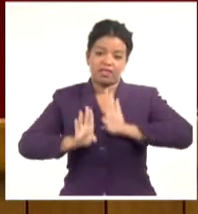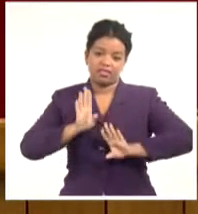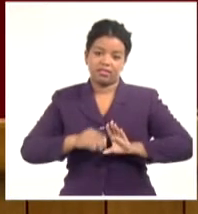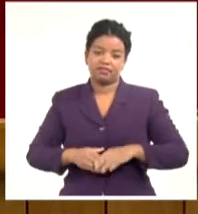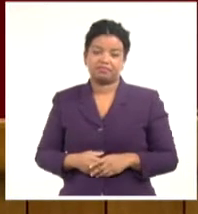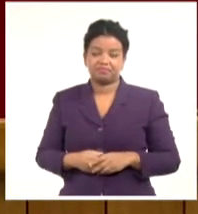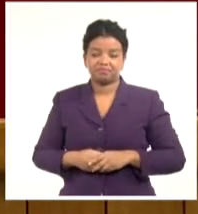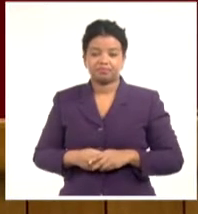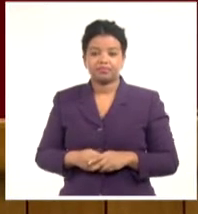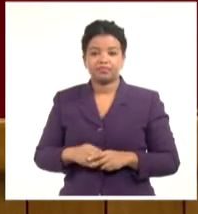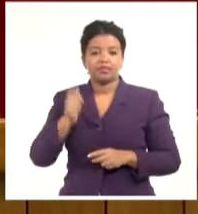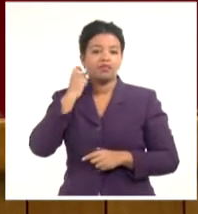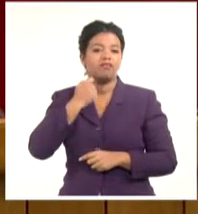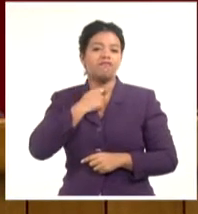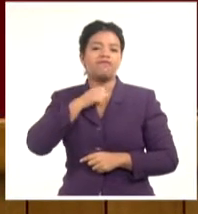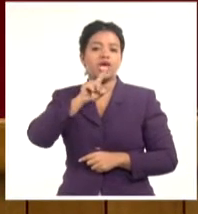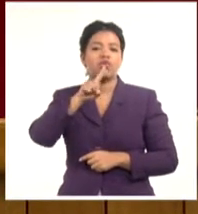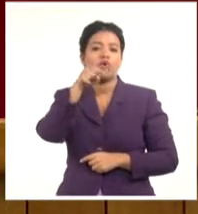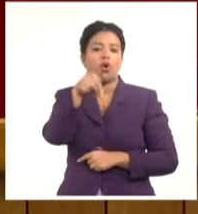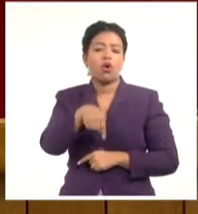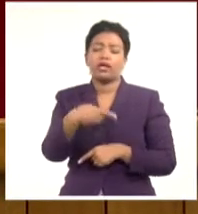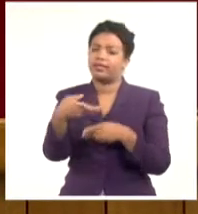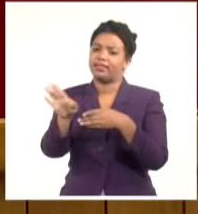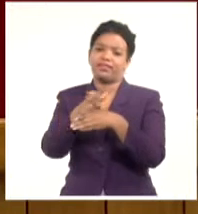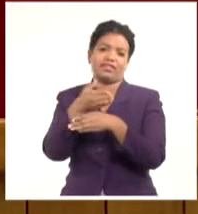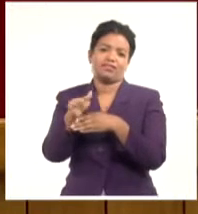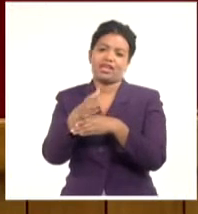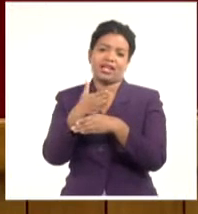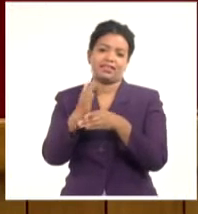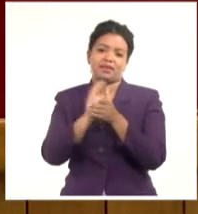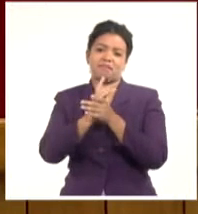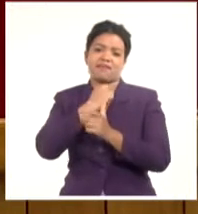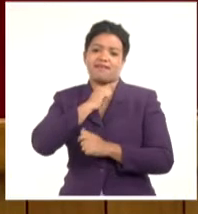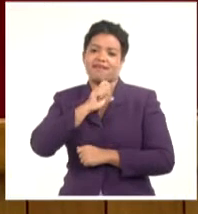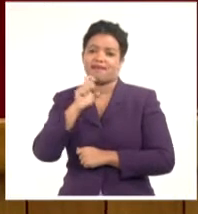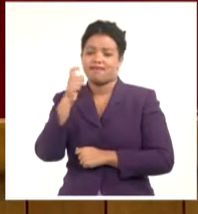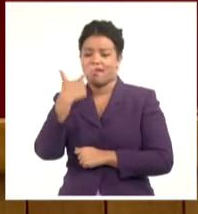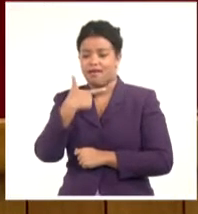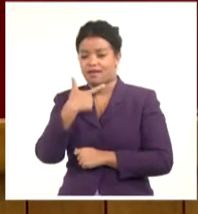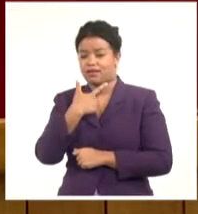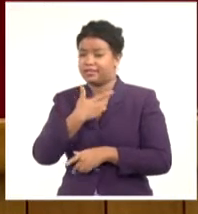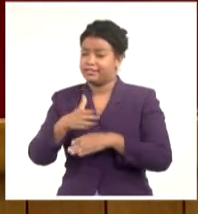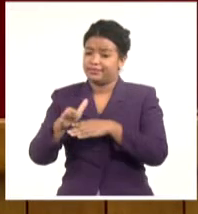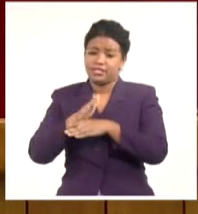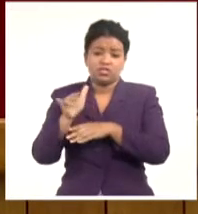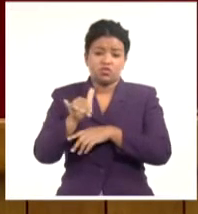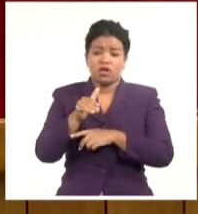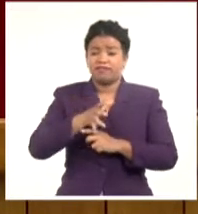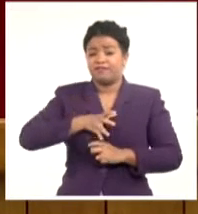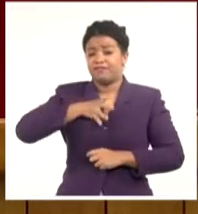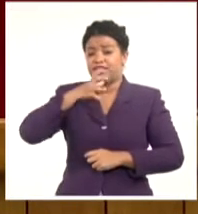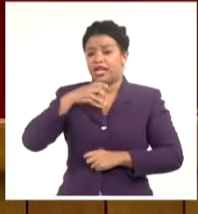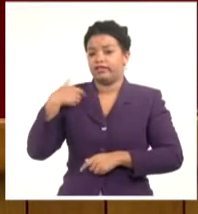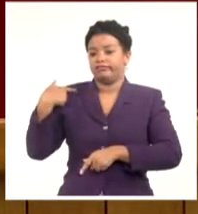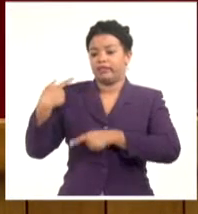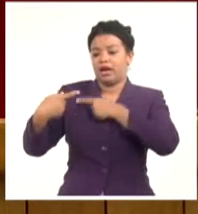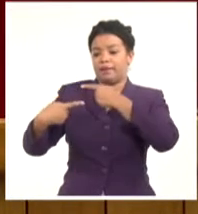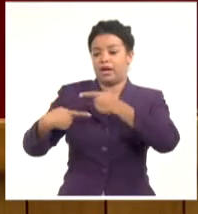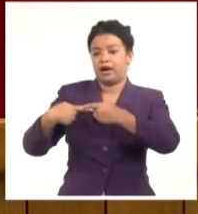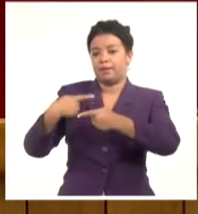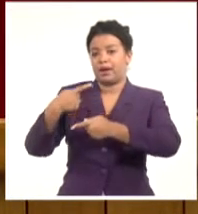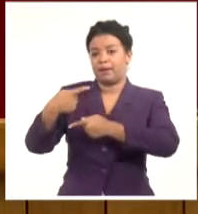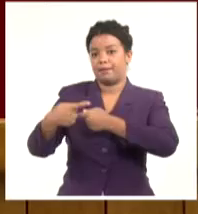es diferente a la que fundó Julio Antonio Mella, a la de los años universitarios de Fidel y a la del liderazgo estudiantil de José